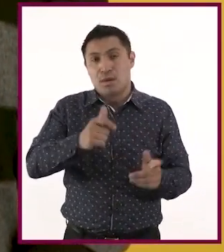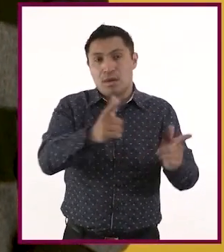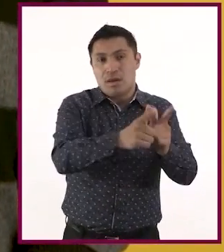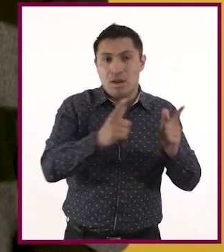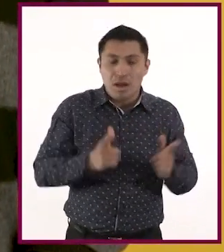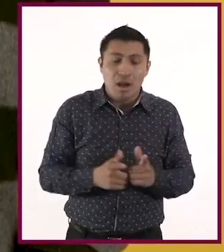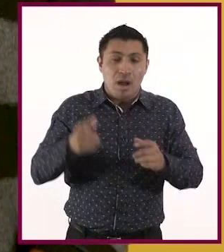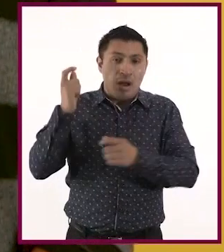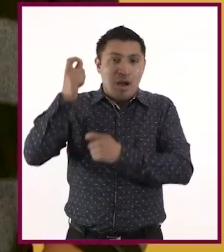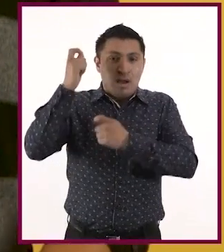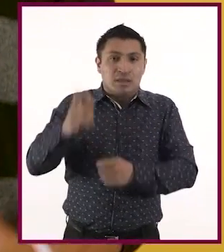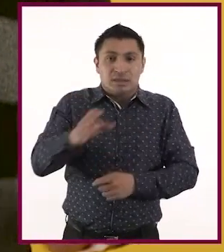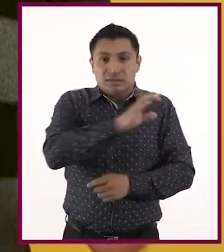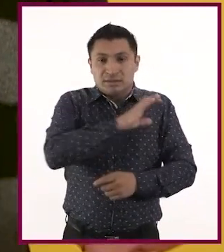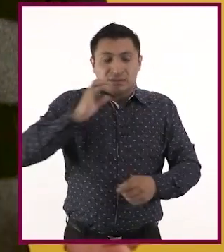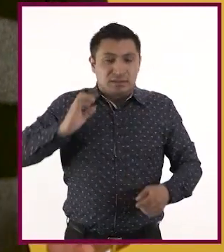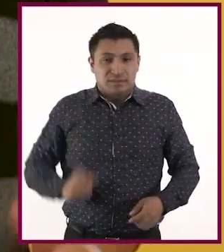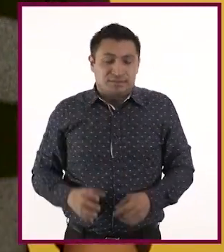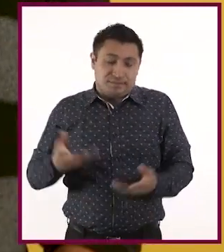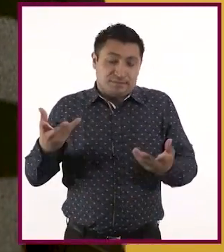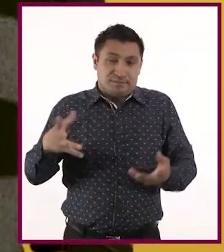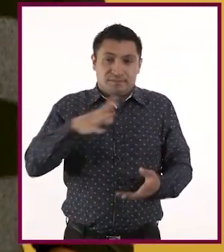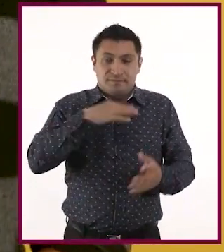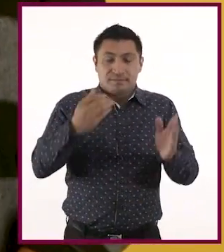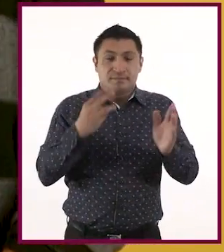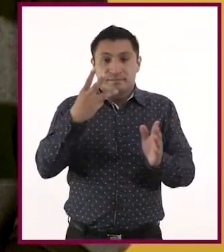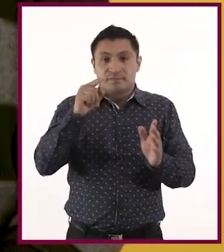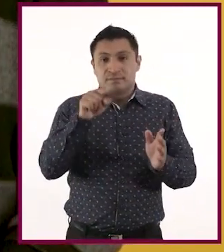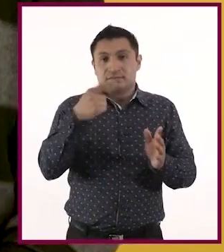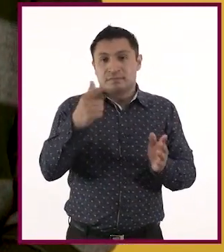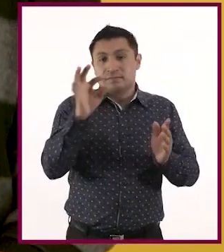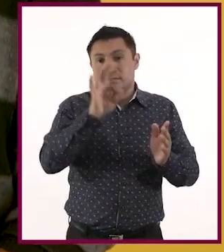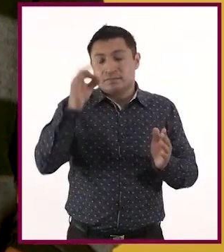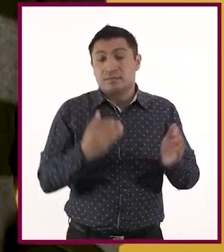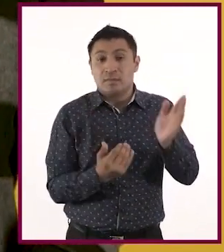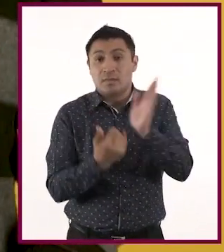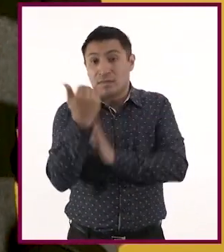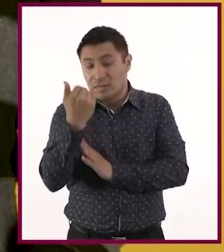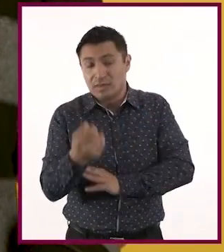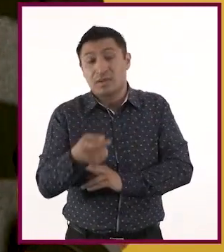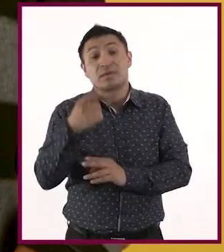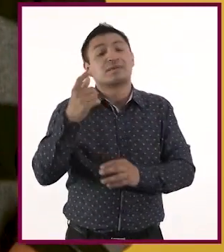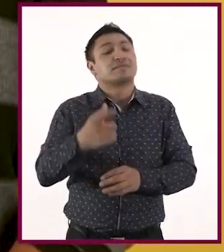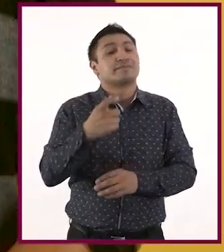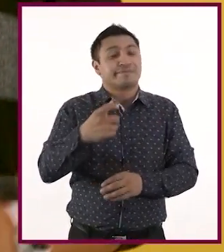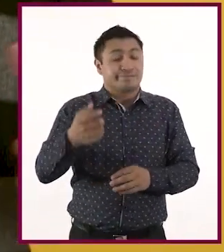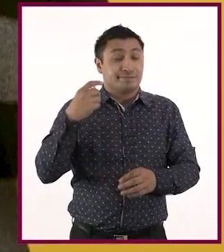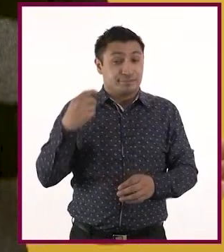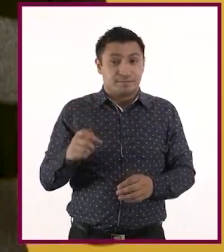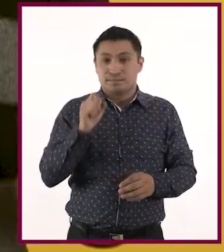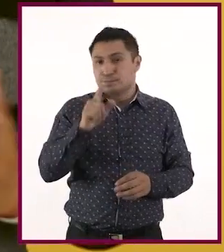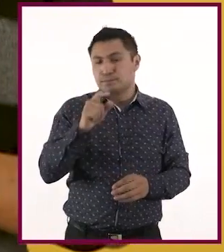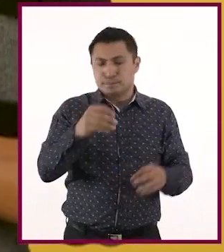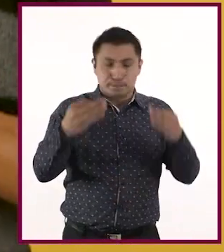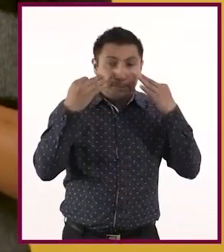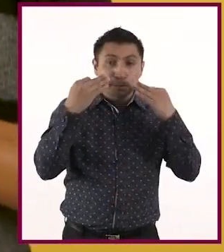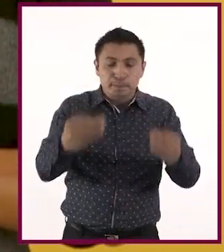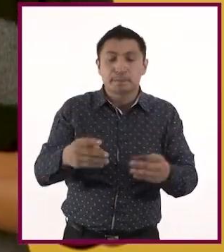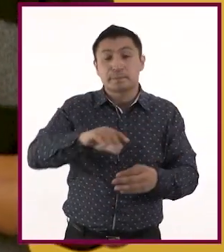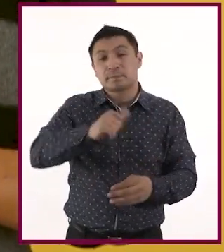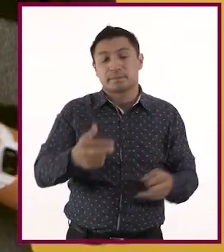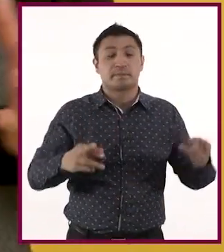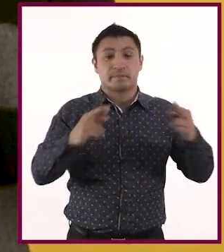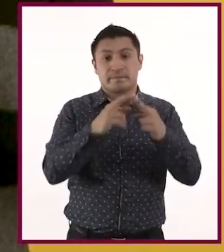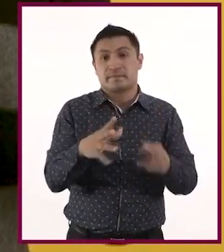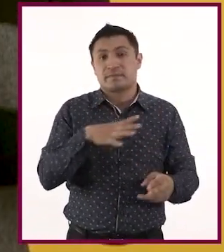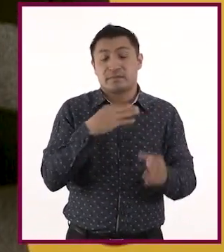cristiano evangélicos registraron un aumento de 3.7%. Este último censo también demostró que otras